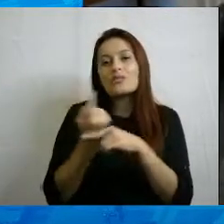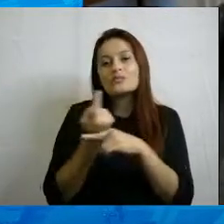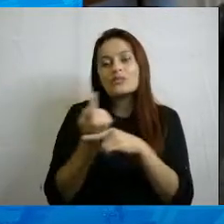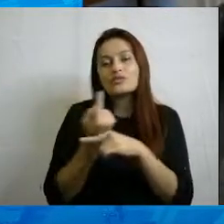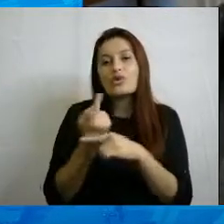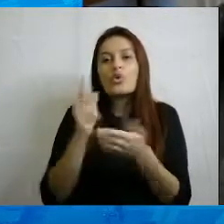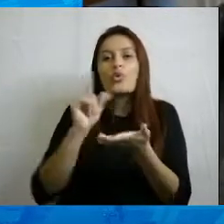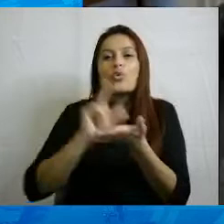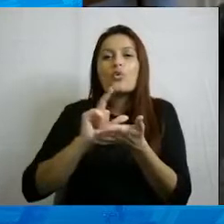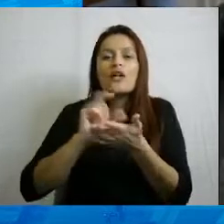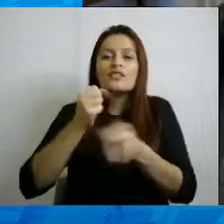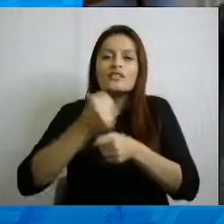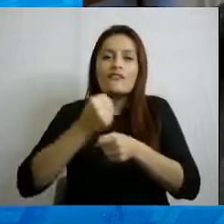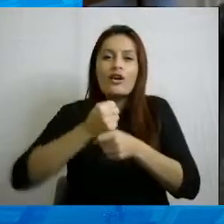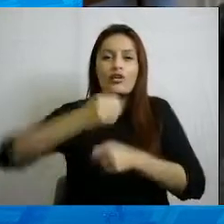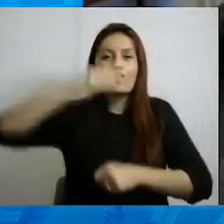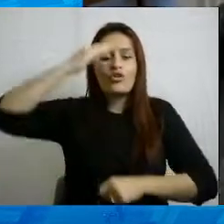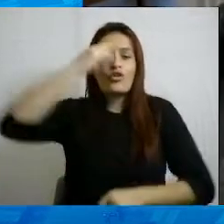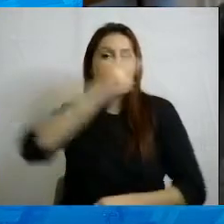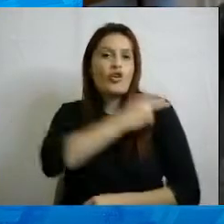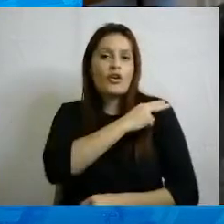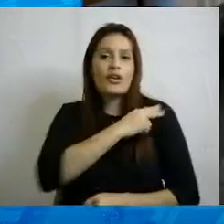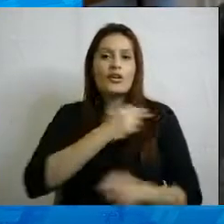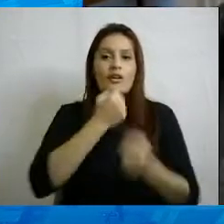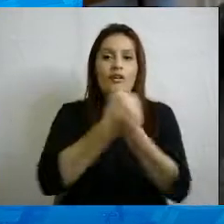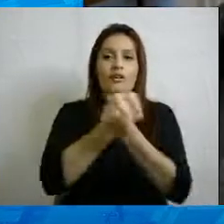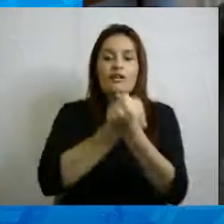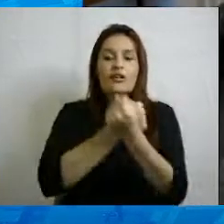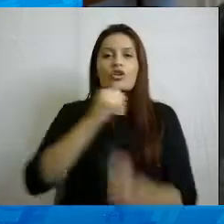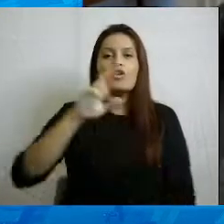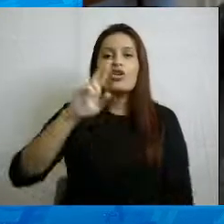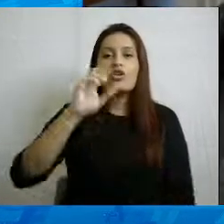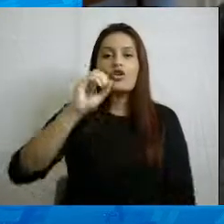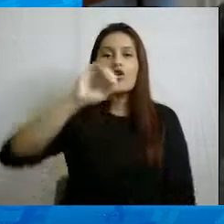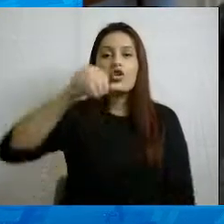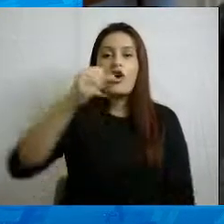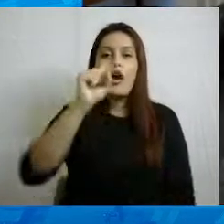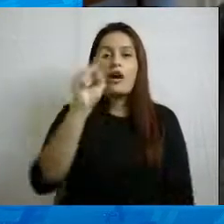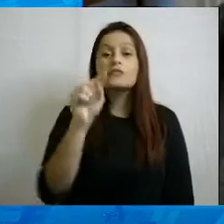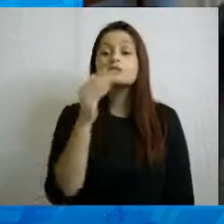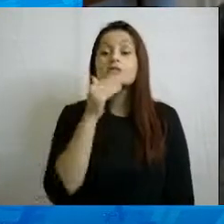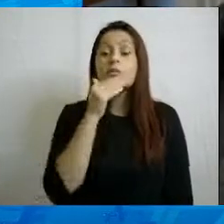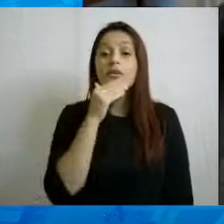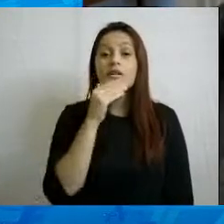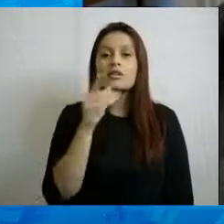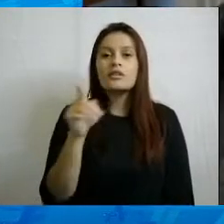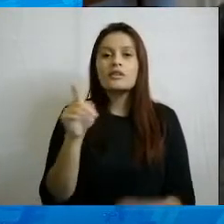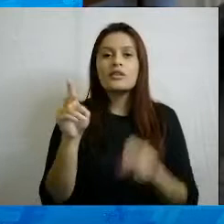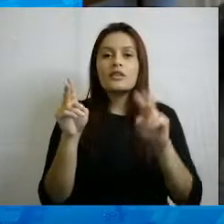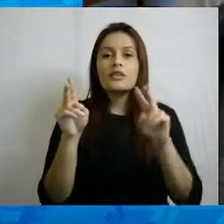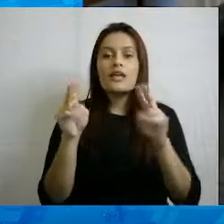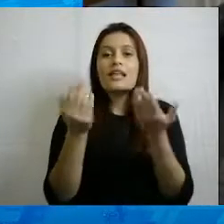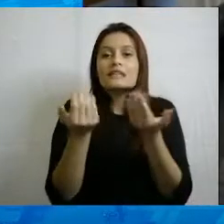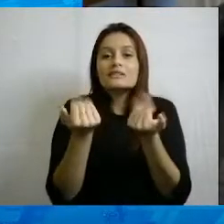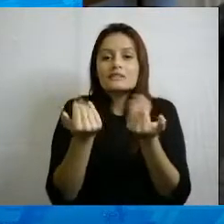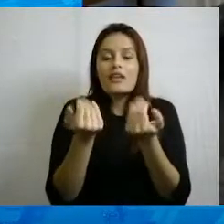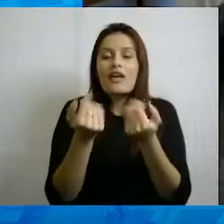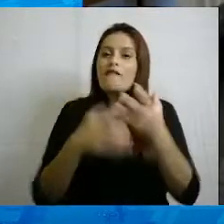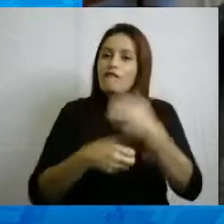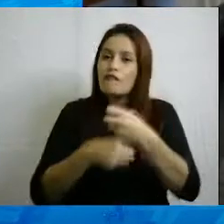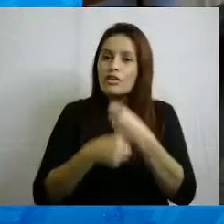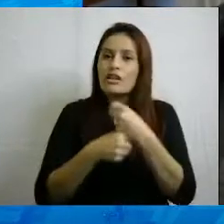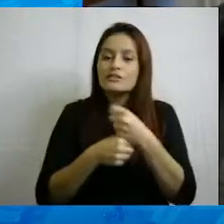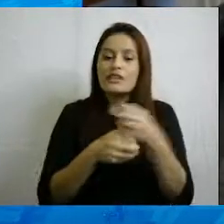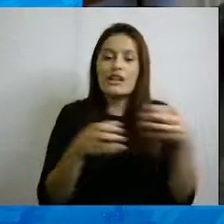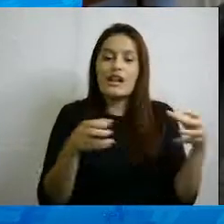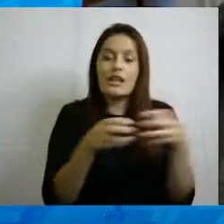trabajo con el coronel Rojas, le hice presente también en materias de seguridad y fiscalización la necesidad de fortalecer el equipo de